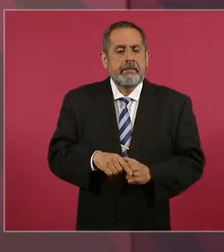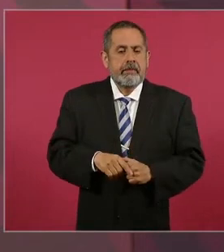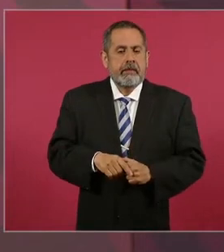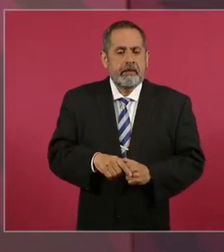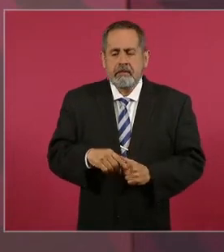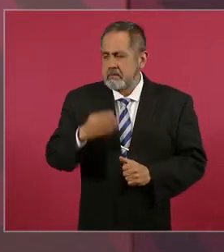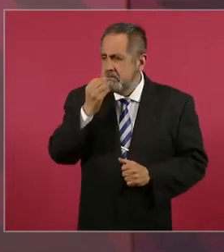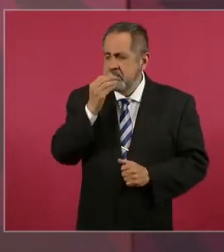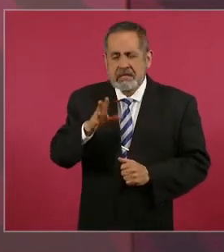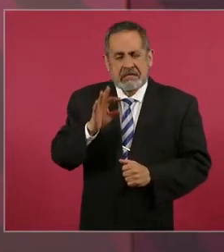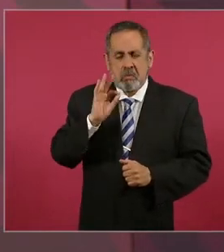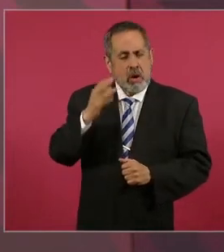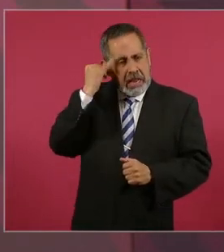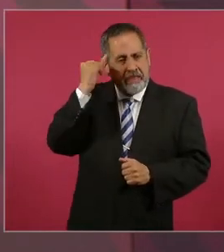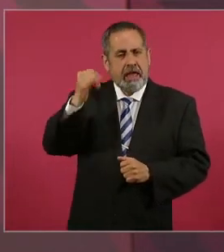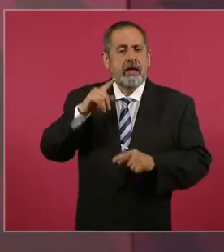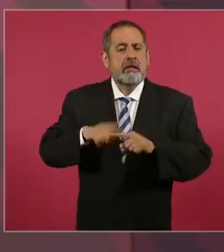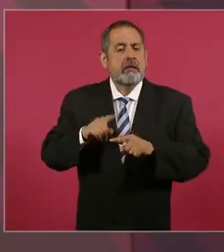extraordinaria